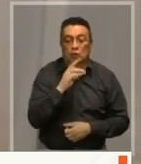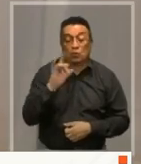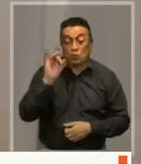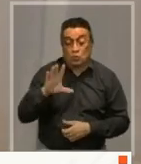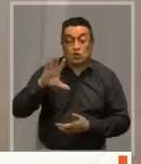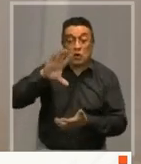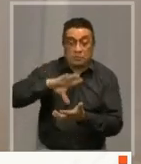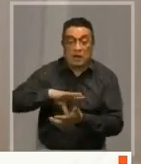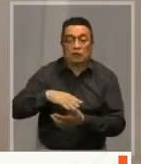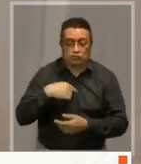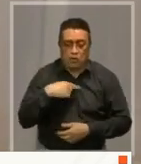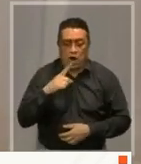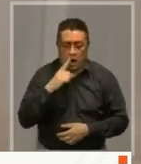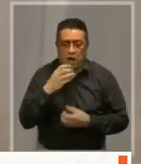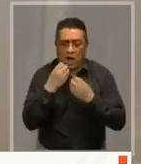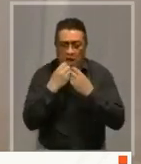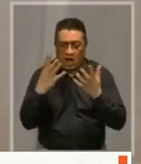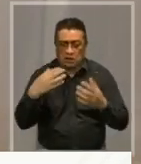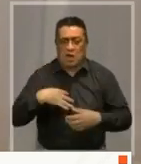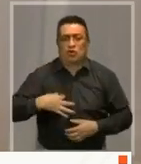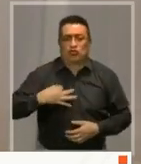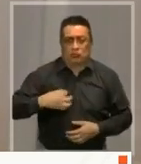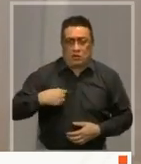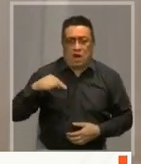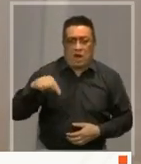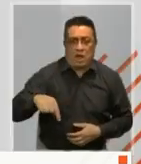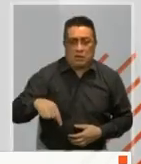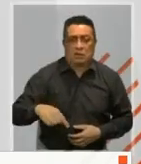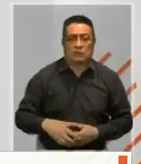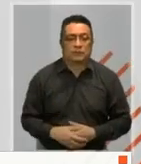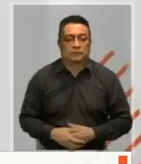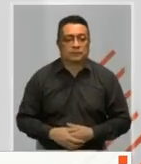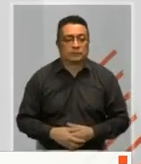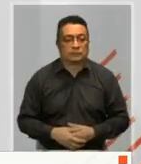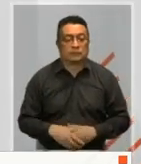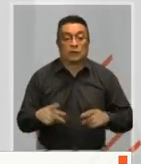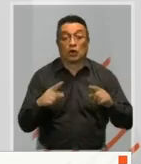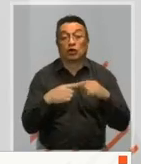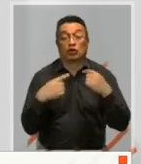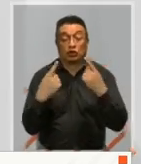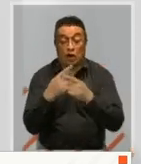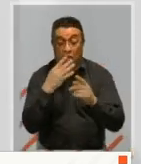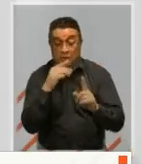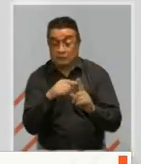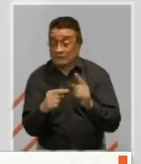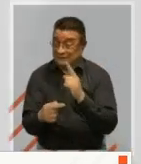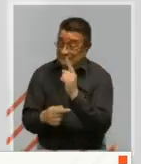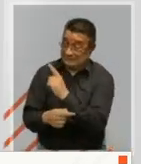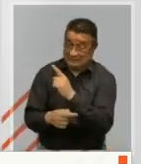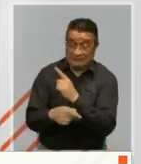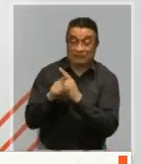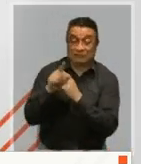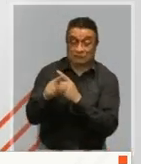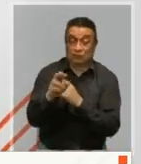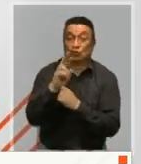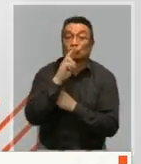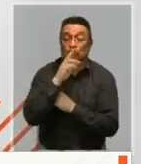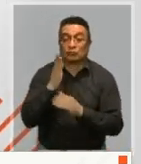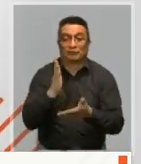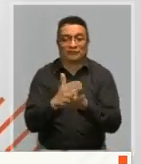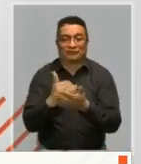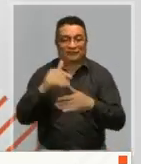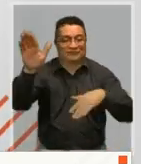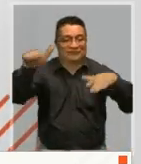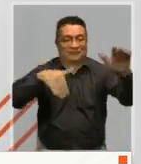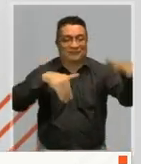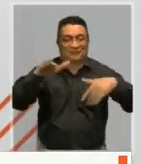donde existo como artista y como ciudadano. Todos hablan de Anastasia como la bloguera rusa que organizó una